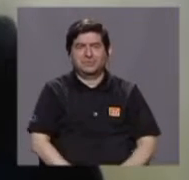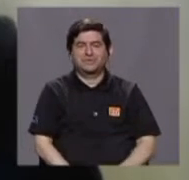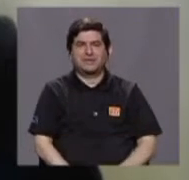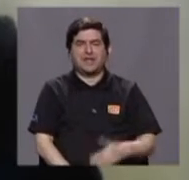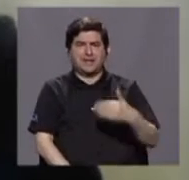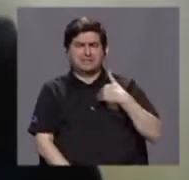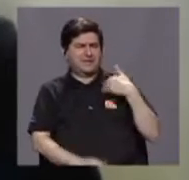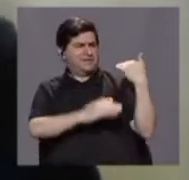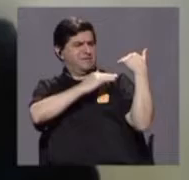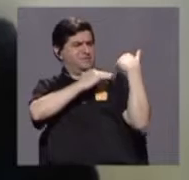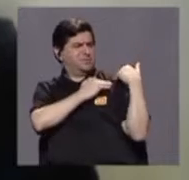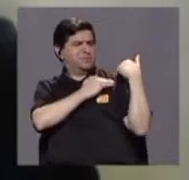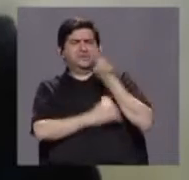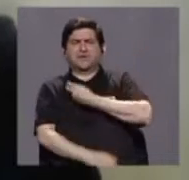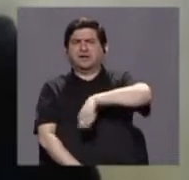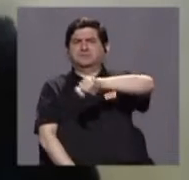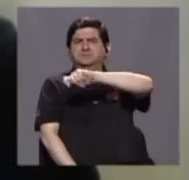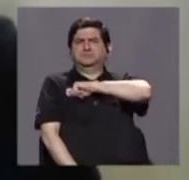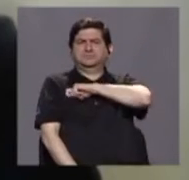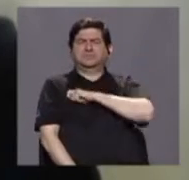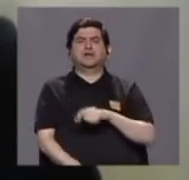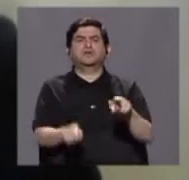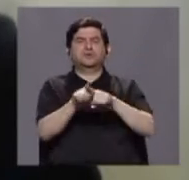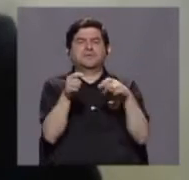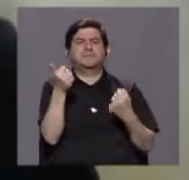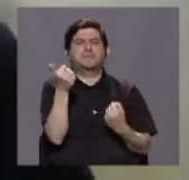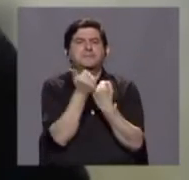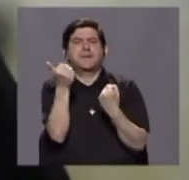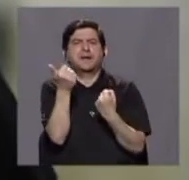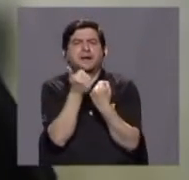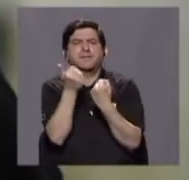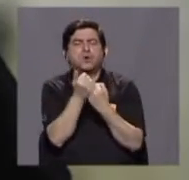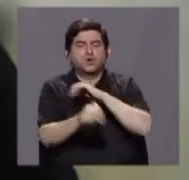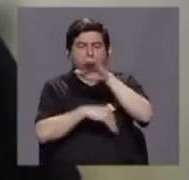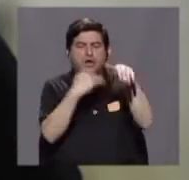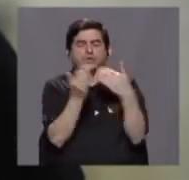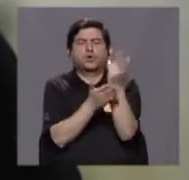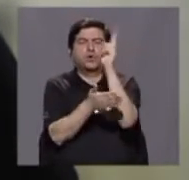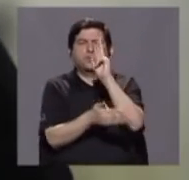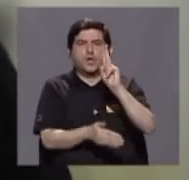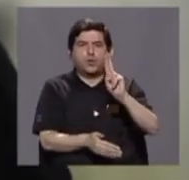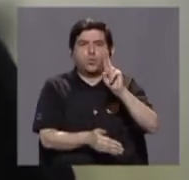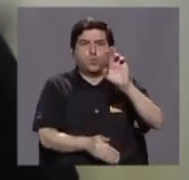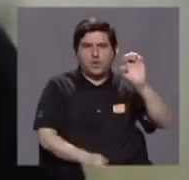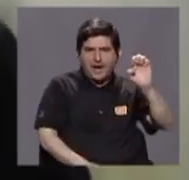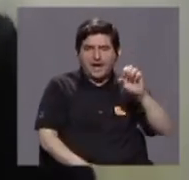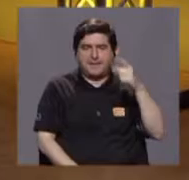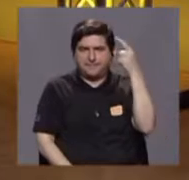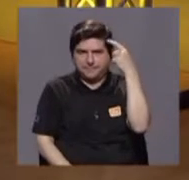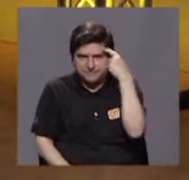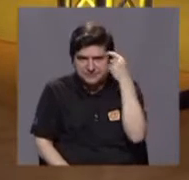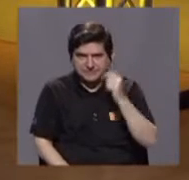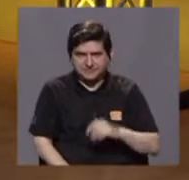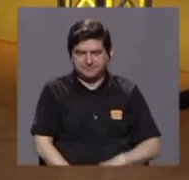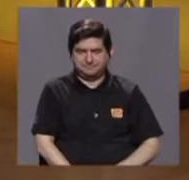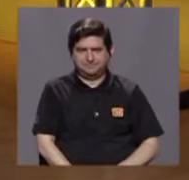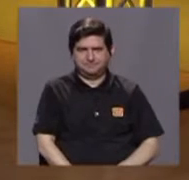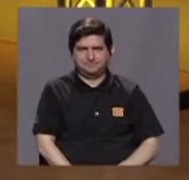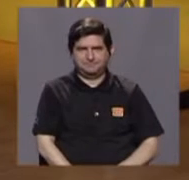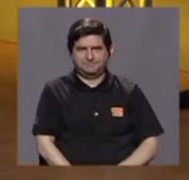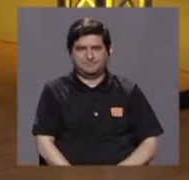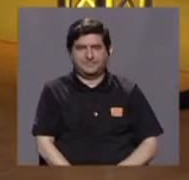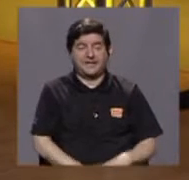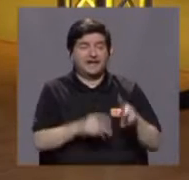está soportando España lo está sufragando el conjunto de la Unión Europea. Para que nos hagamos una idea,